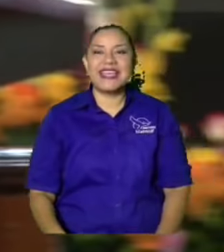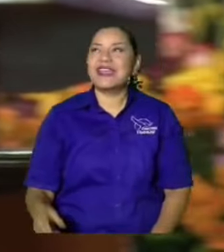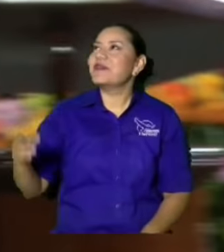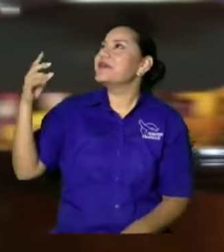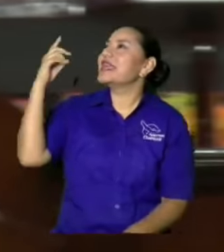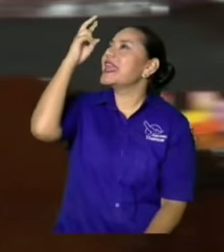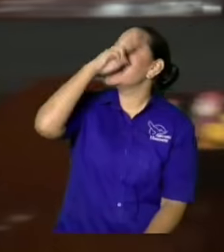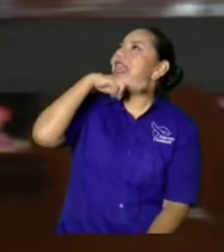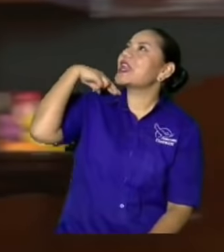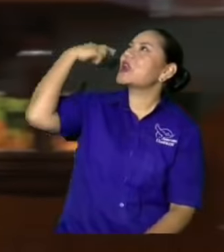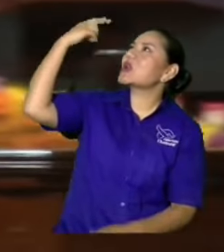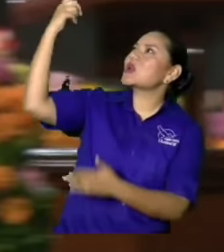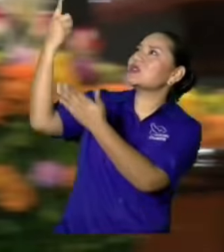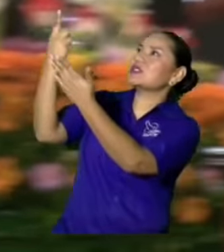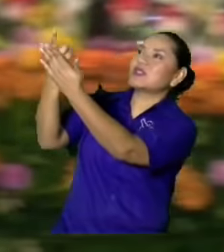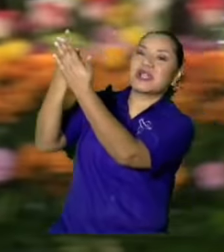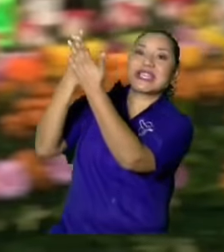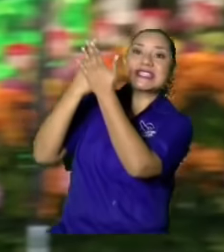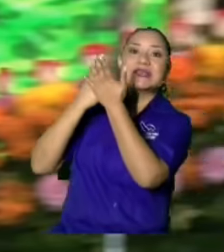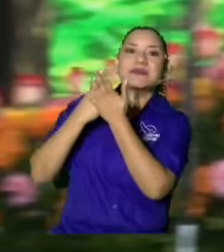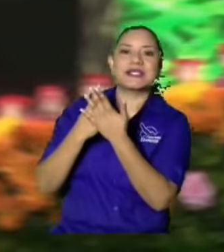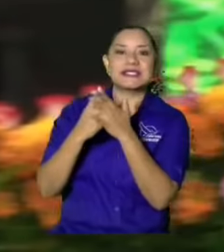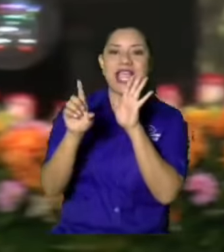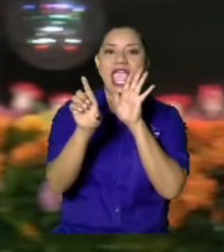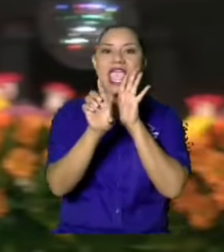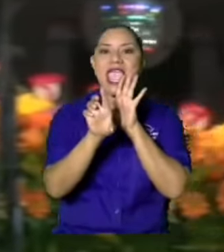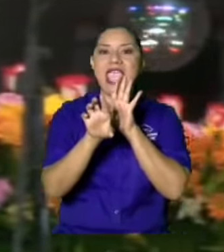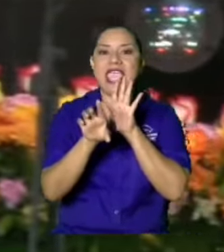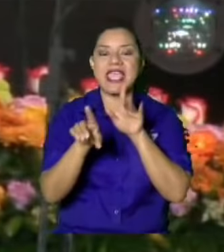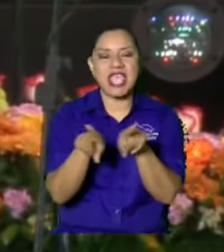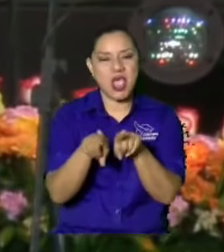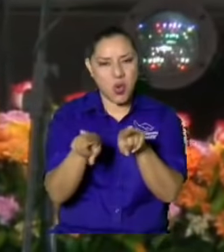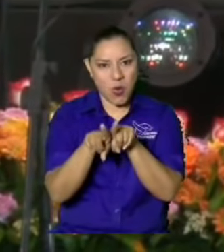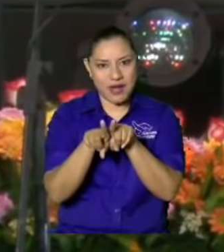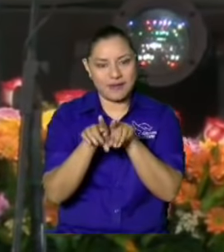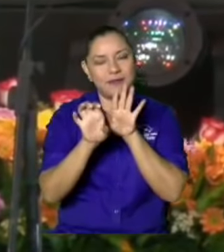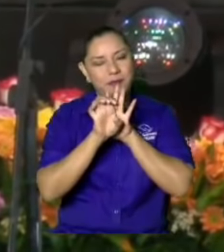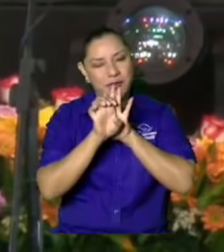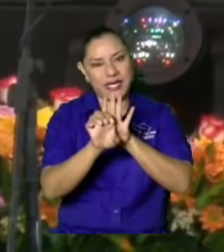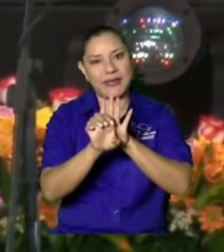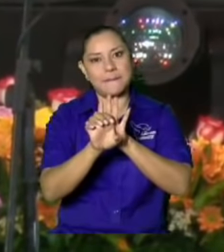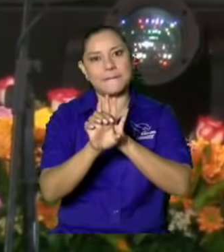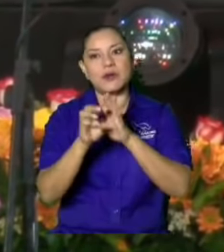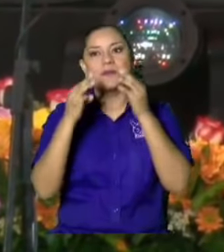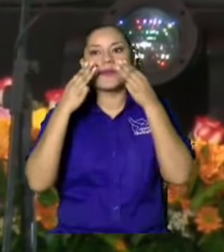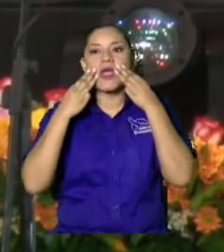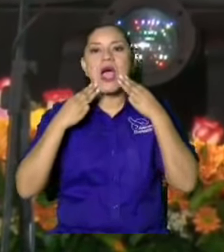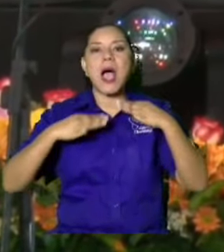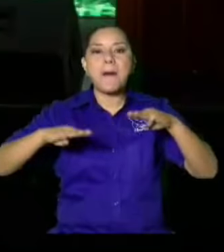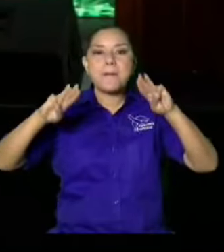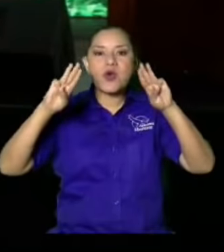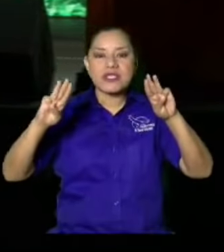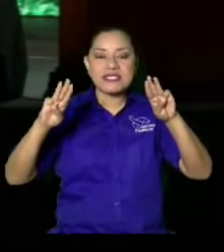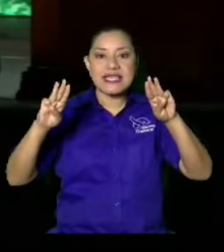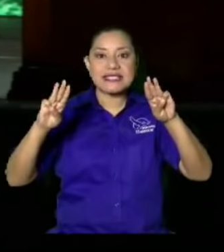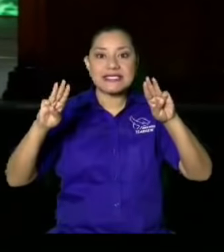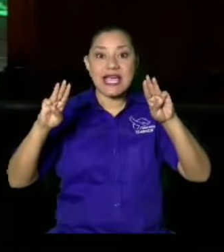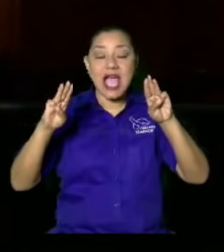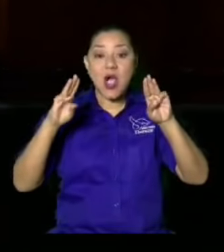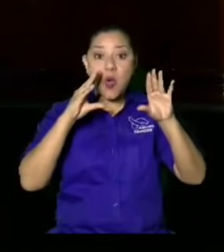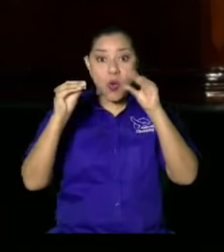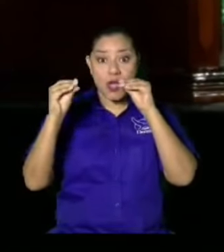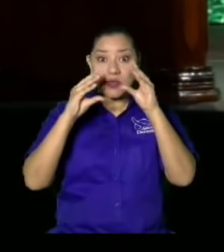ver el rostro? Diría un Moisés, porque era amigo de Dios, porque miraba a Dios cara a cara.